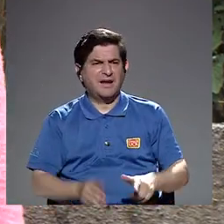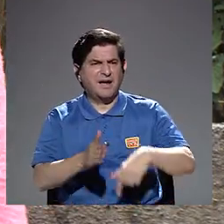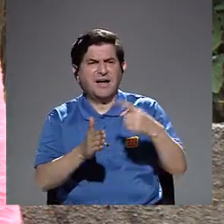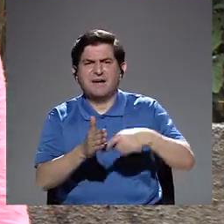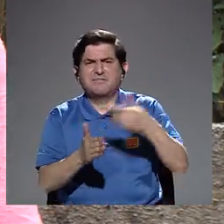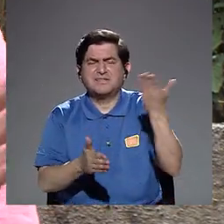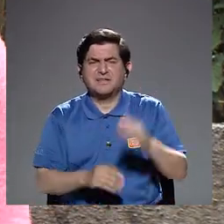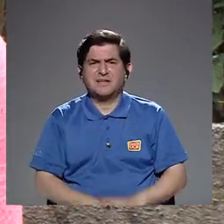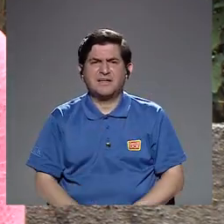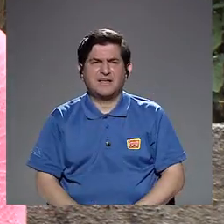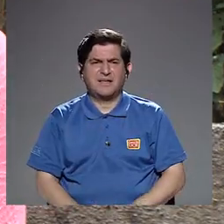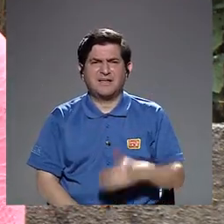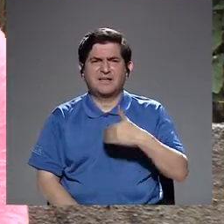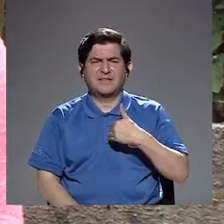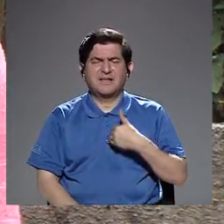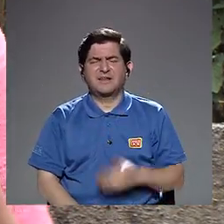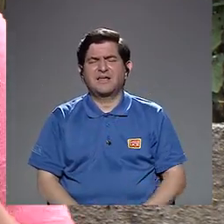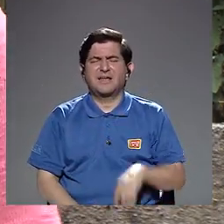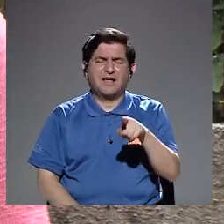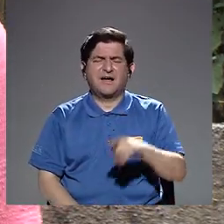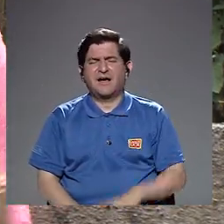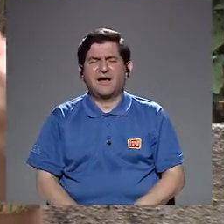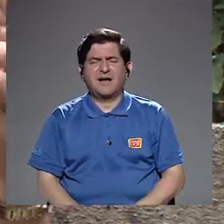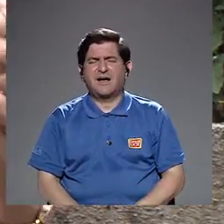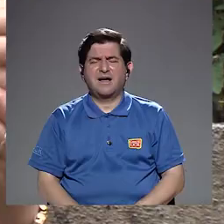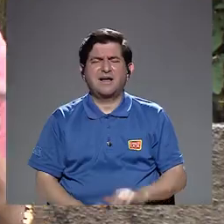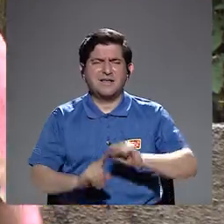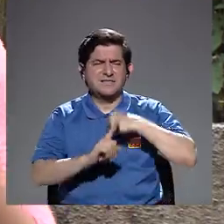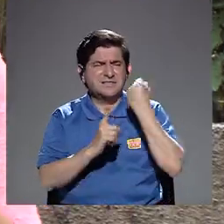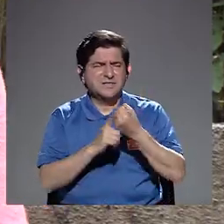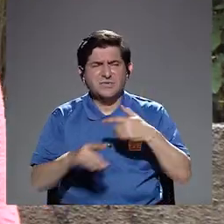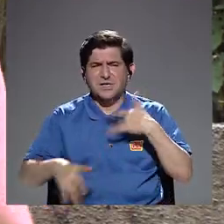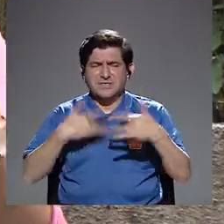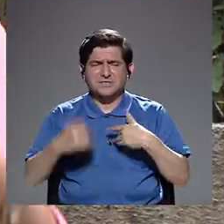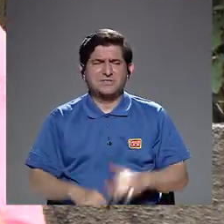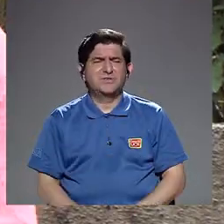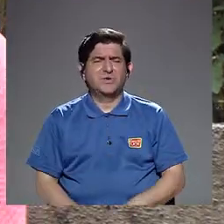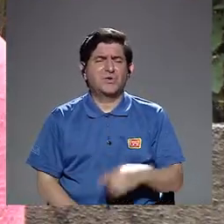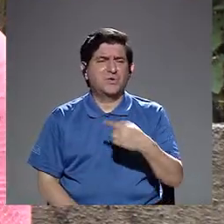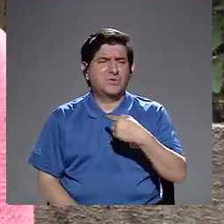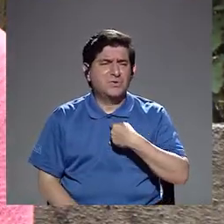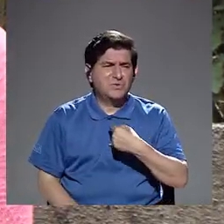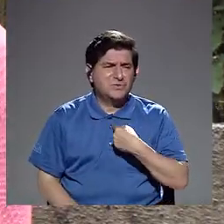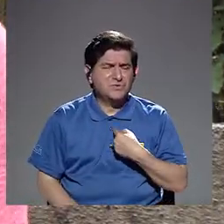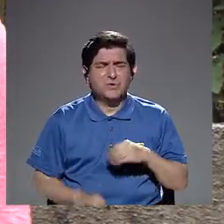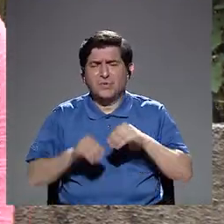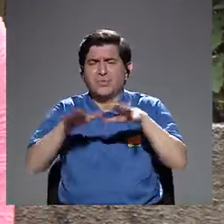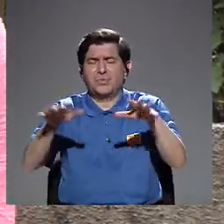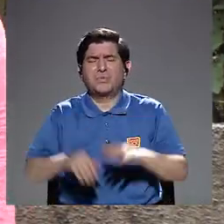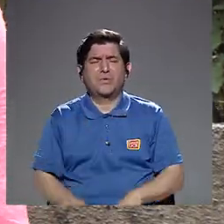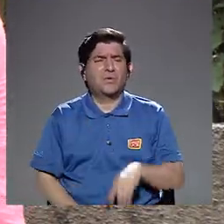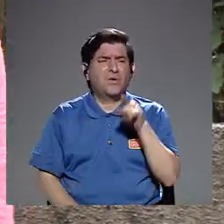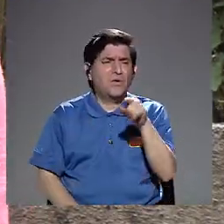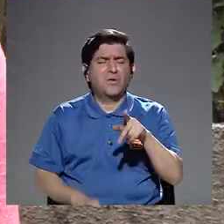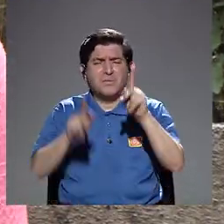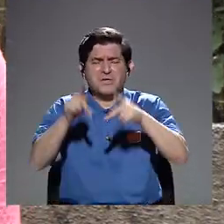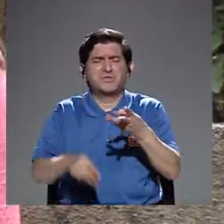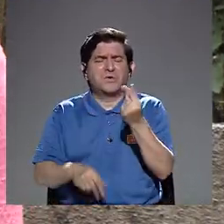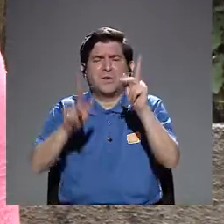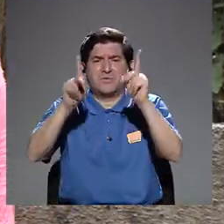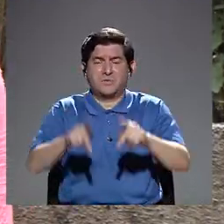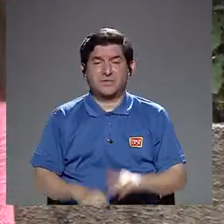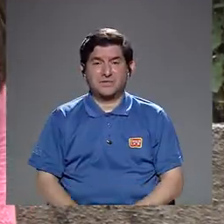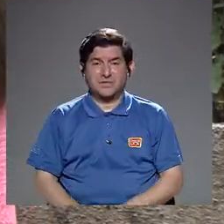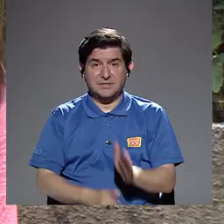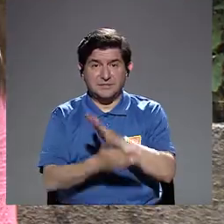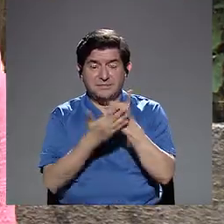veces una ruptura sentimental. ¿Por qué? Porque yo lo tengo, ¿quién fue? ¿Quién se lo pegó? ¿Con cuántas personas estuvo usted? Entonces, llegar a esa